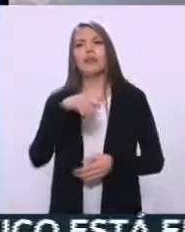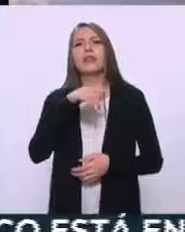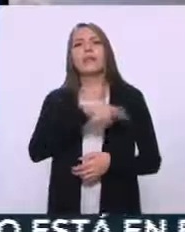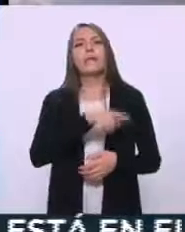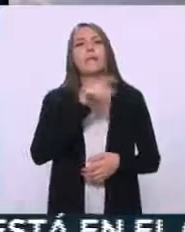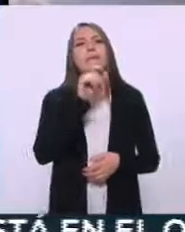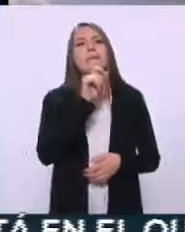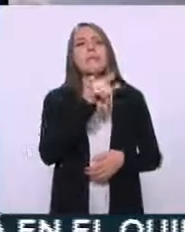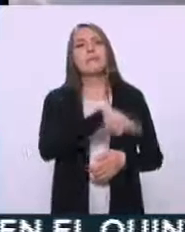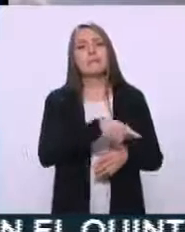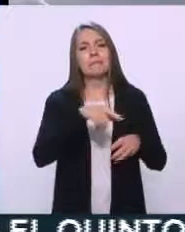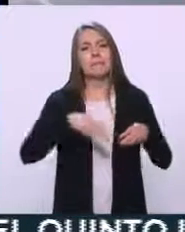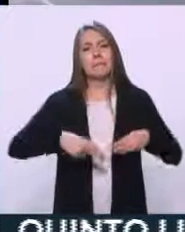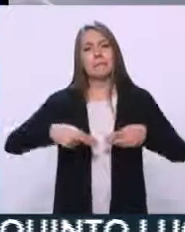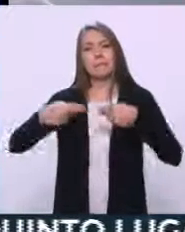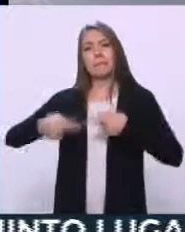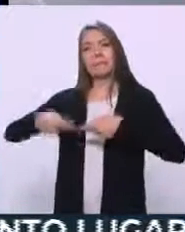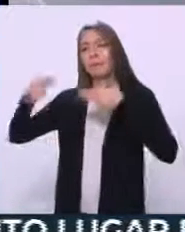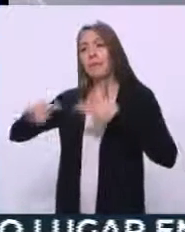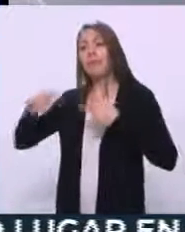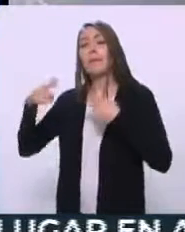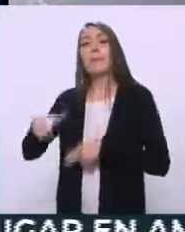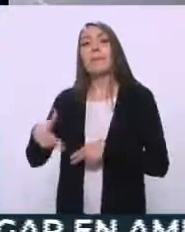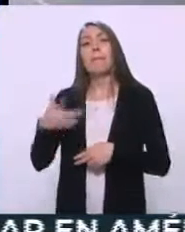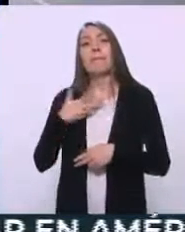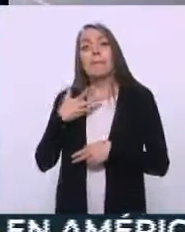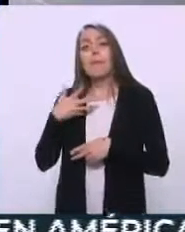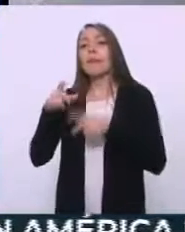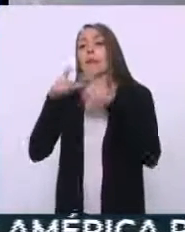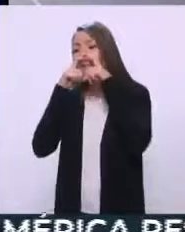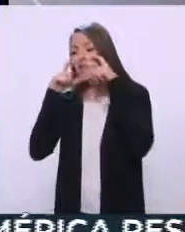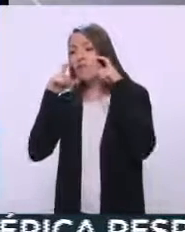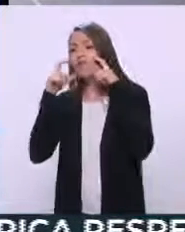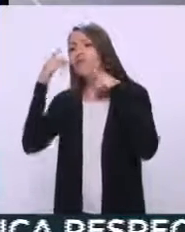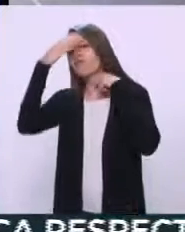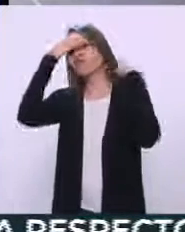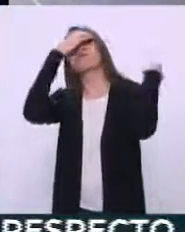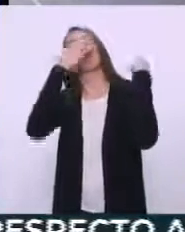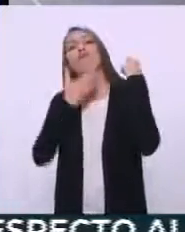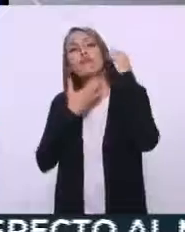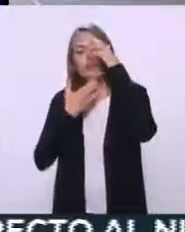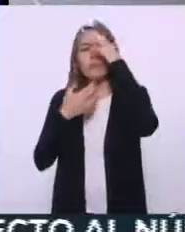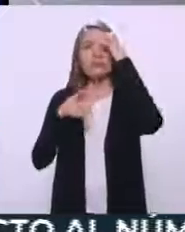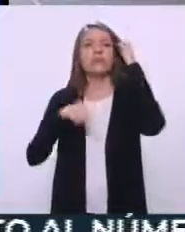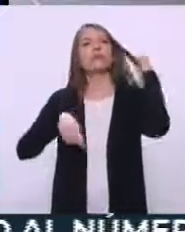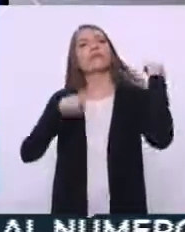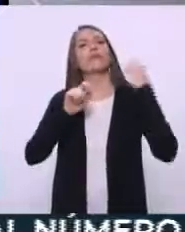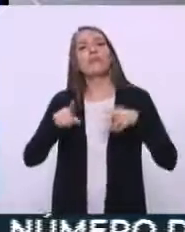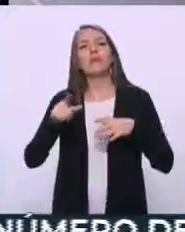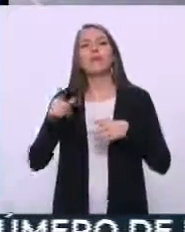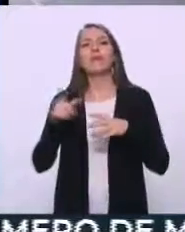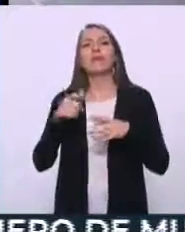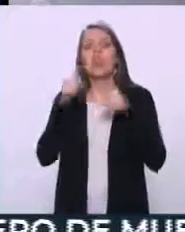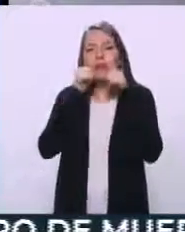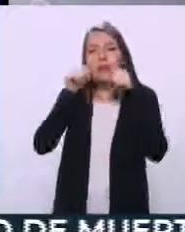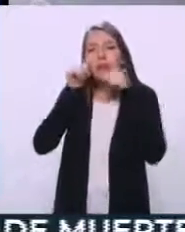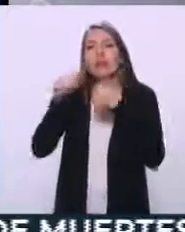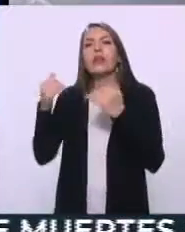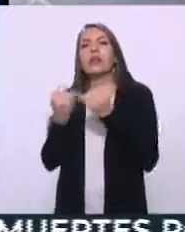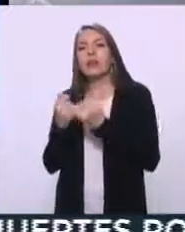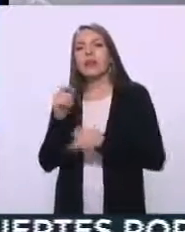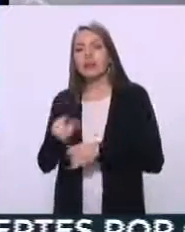básicas para todos los negocios, que incluyen, por ejemplo, el uso de cubrebocas y careta para las personas que atienden, los filtros sanitarios a la entrada que